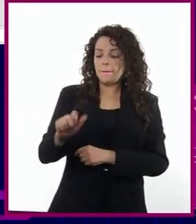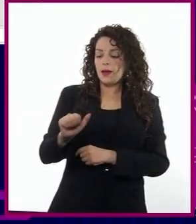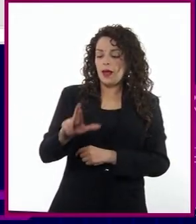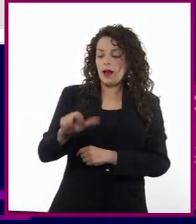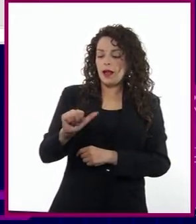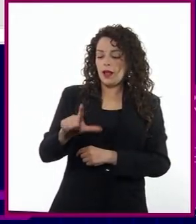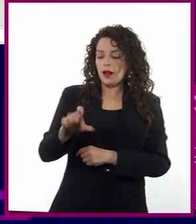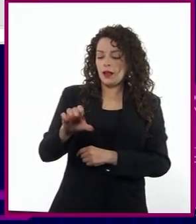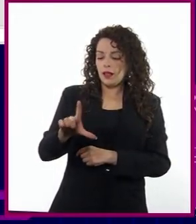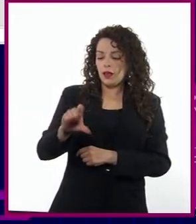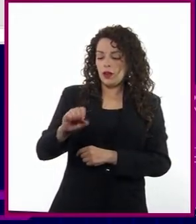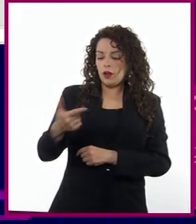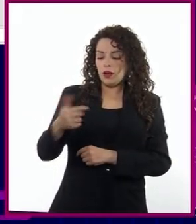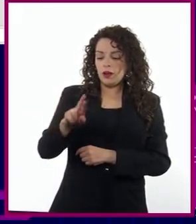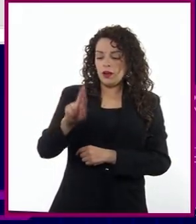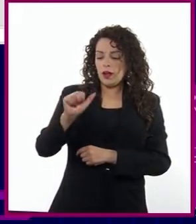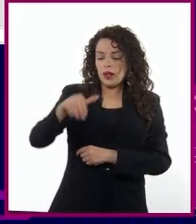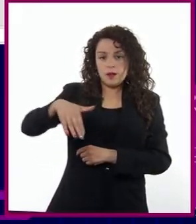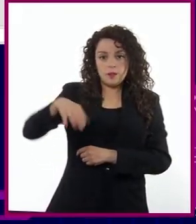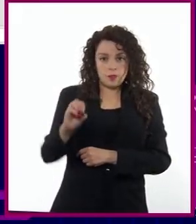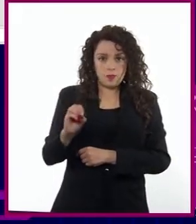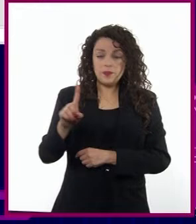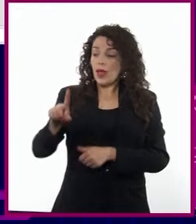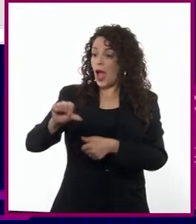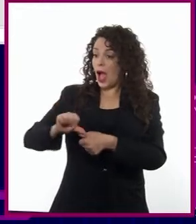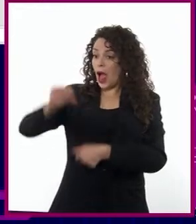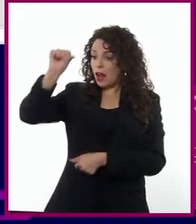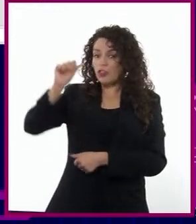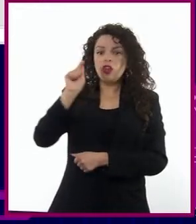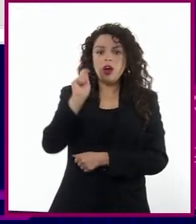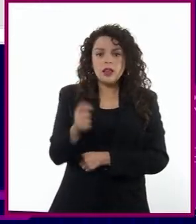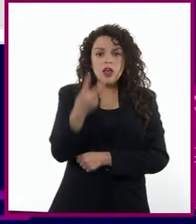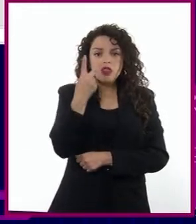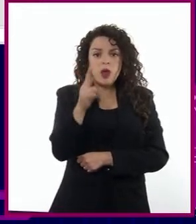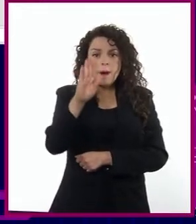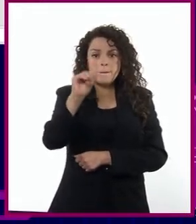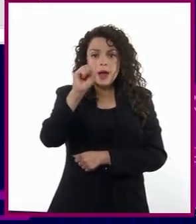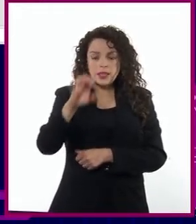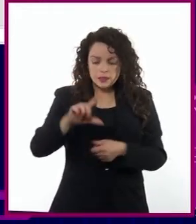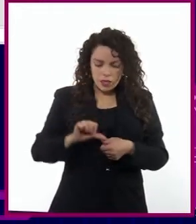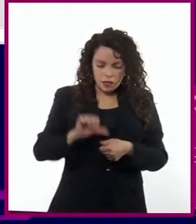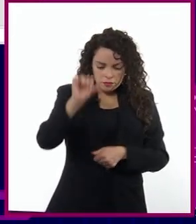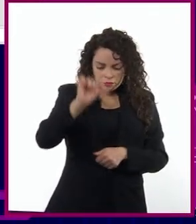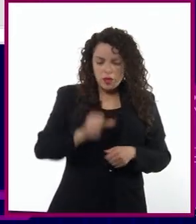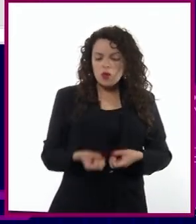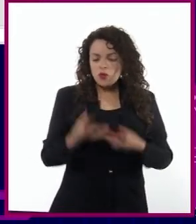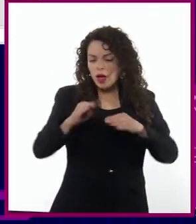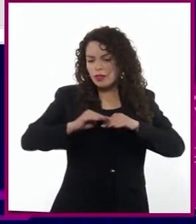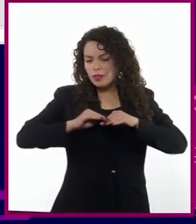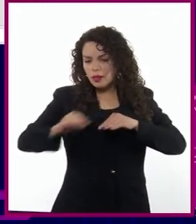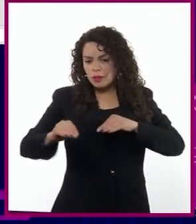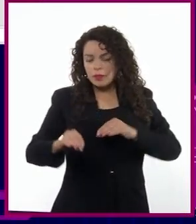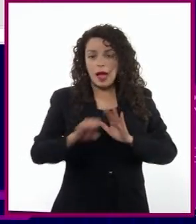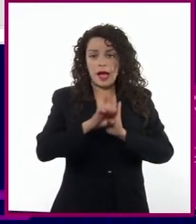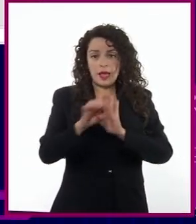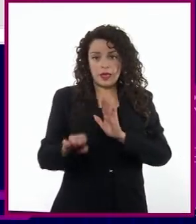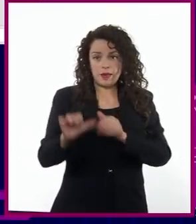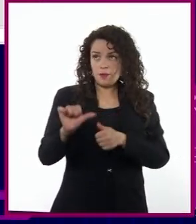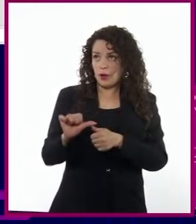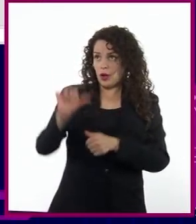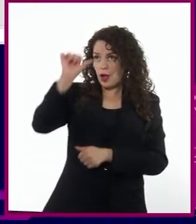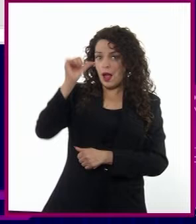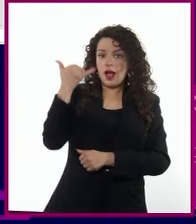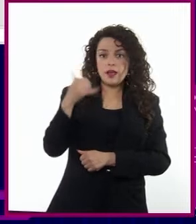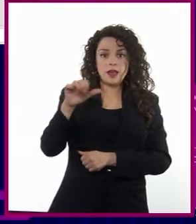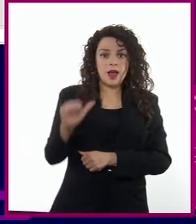que respecta a la altura es la distancia entre las dos bases del prisma. En este caso la longitud de la altura y la de